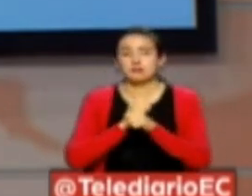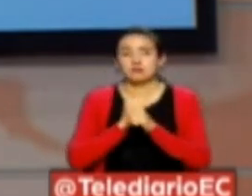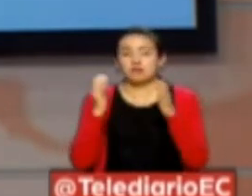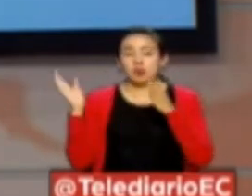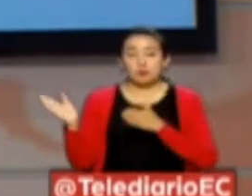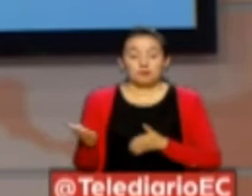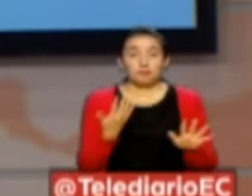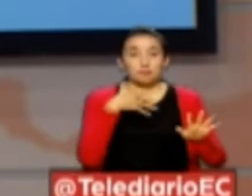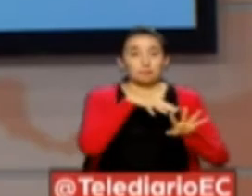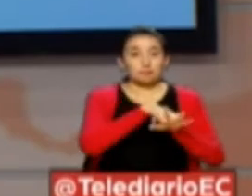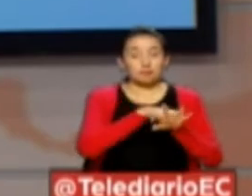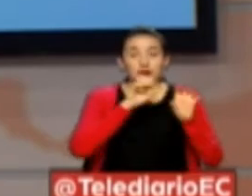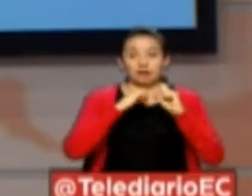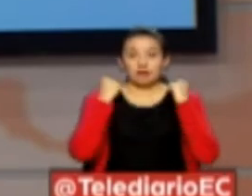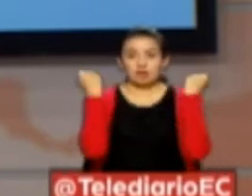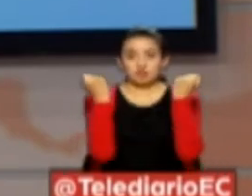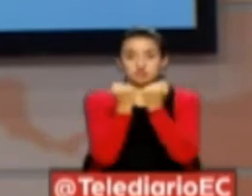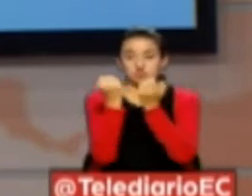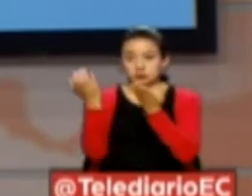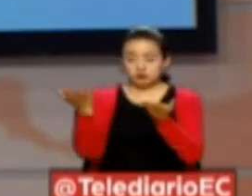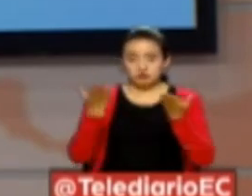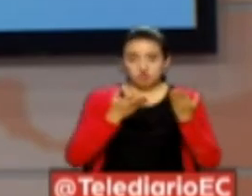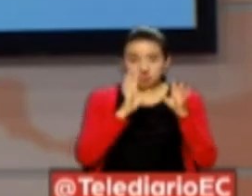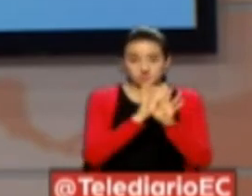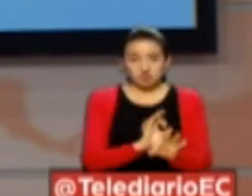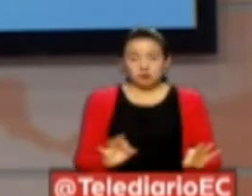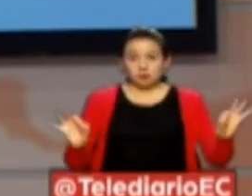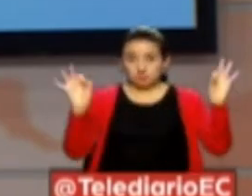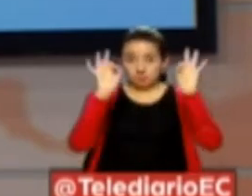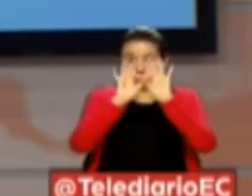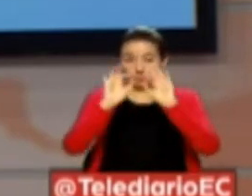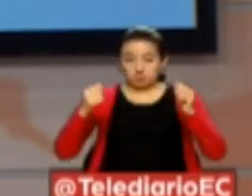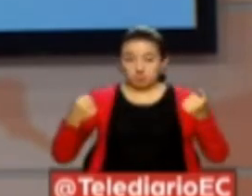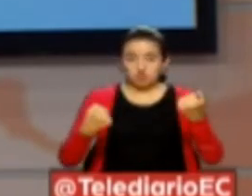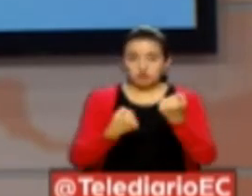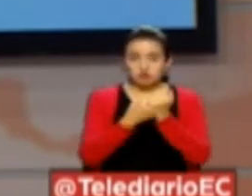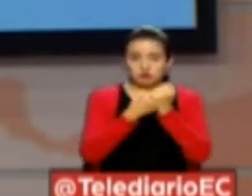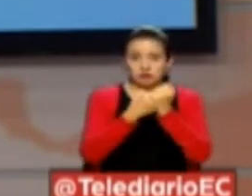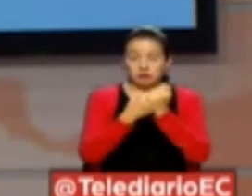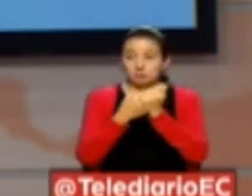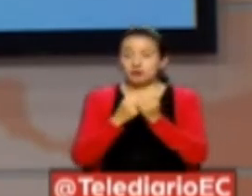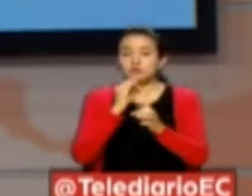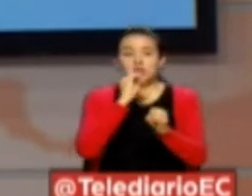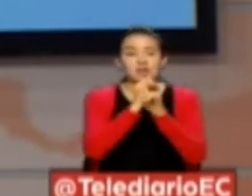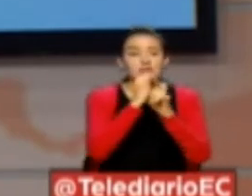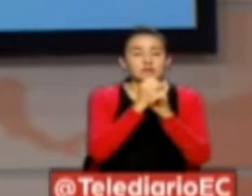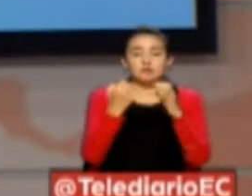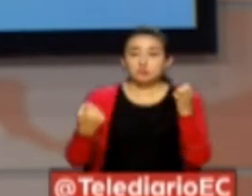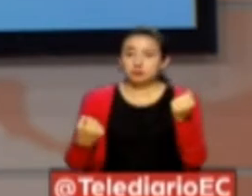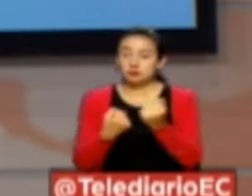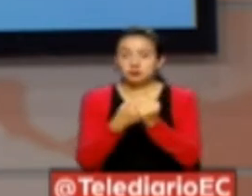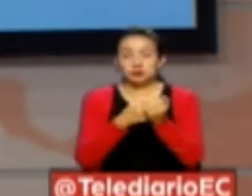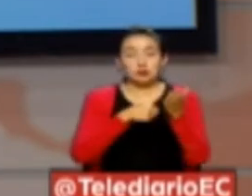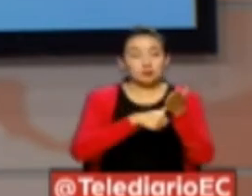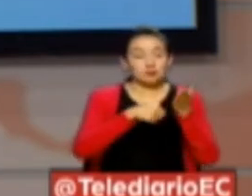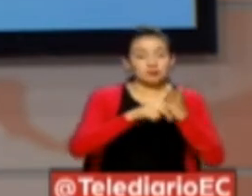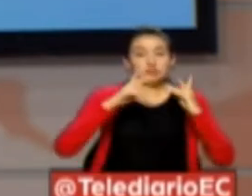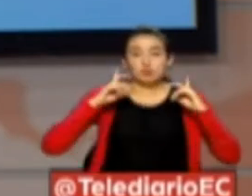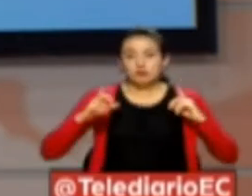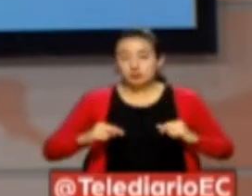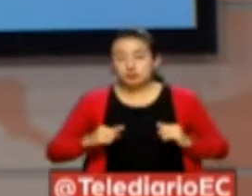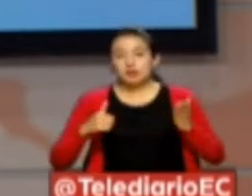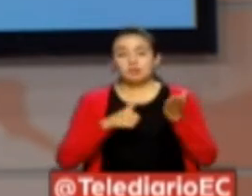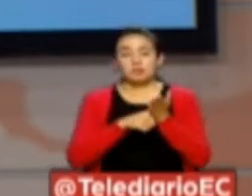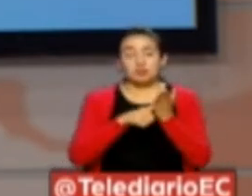todas las partes de la sociedad creo que es importante que unamos esfuerzos interinstitucionales entre los ministerios ministerios de salud ministerio